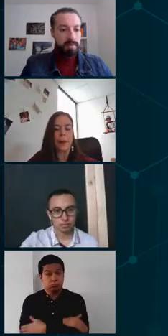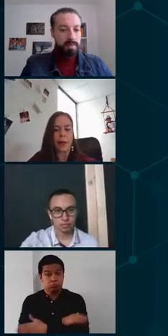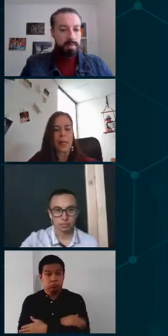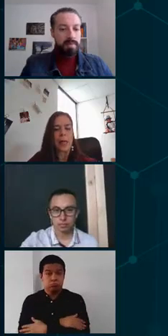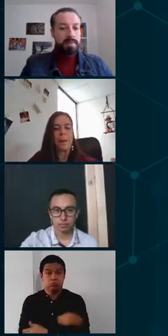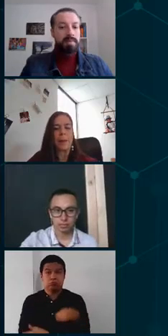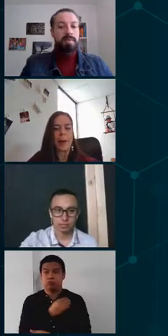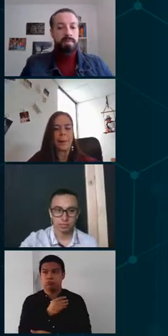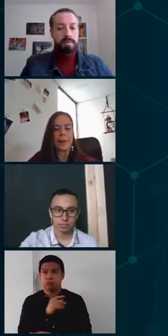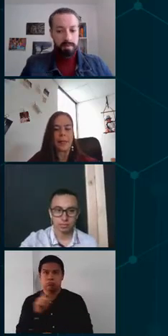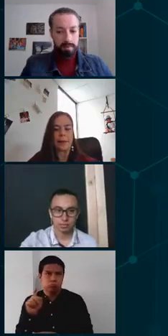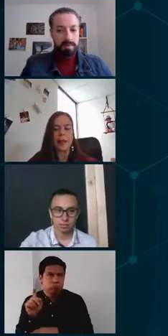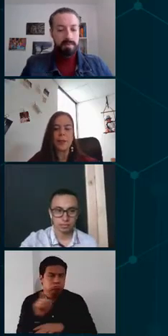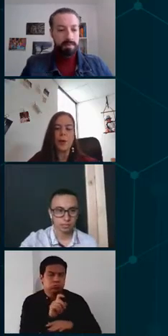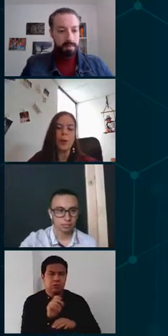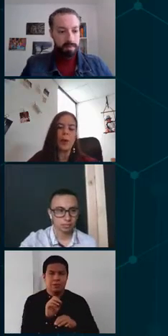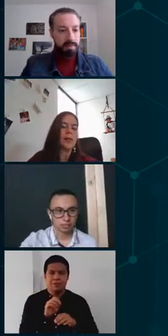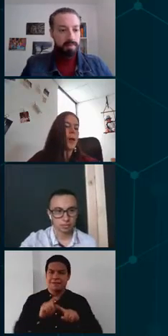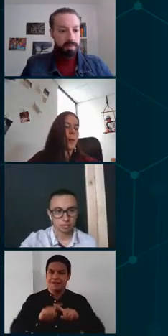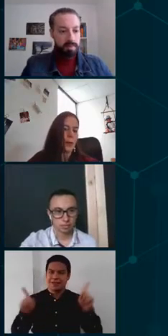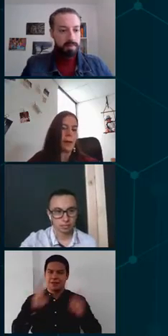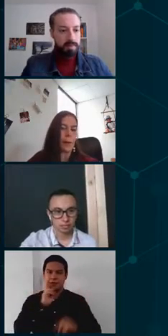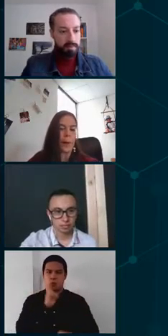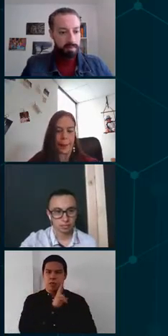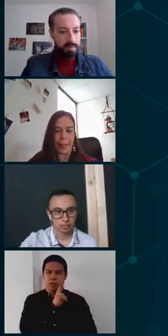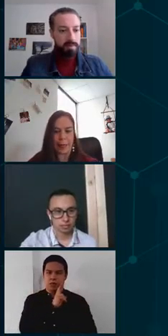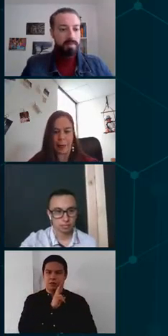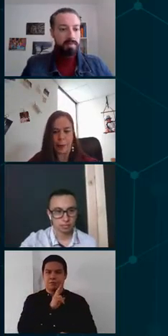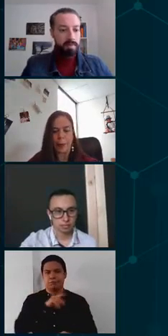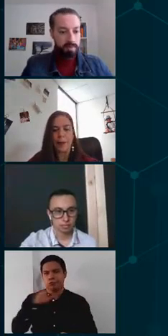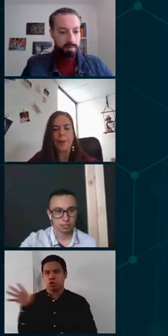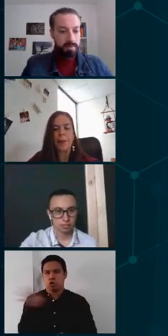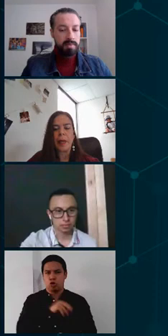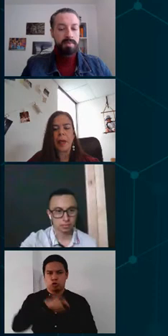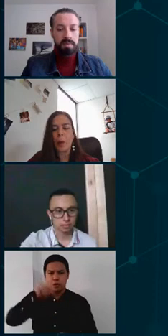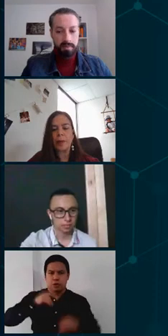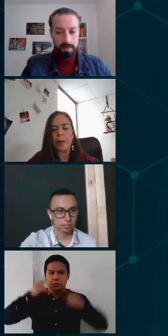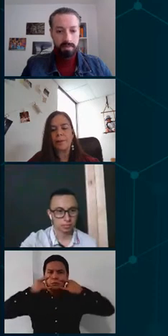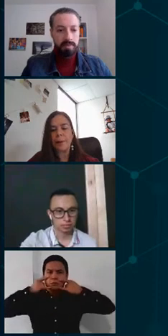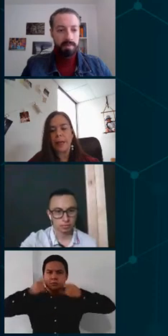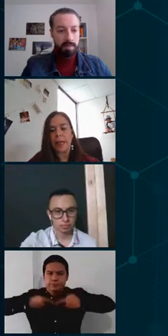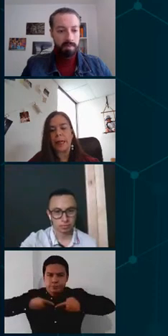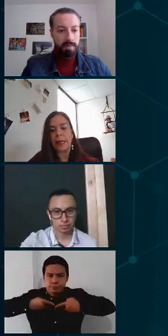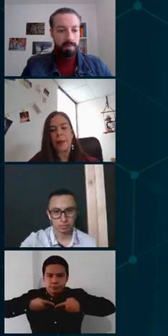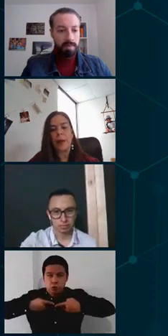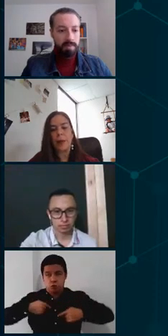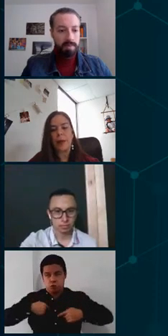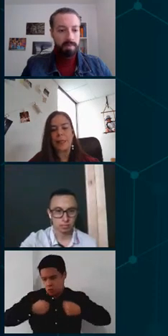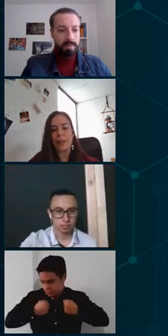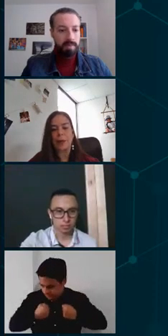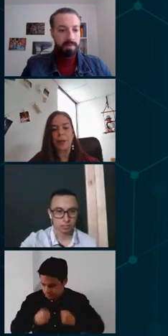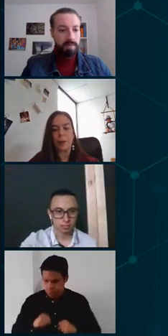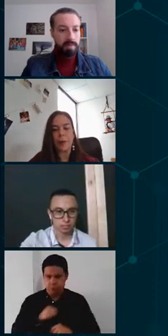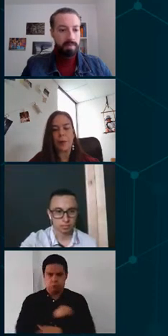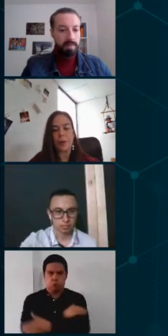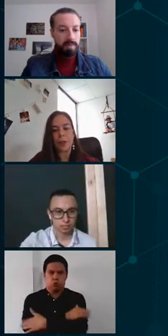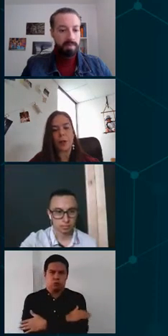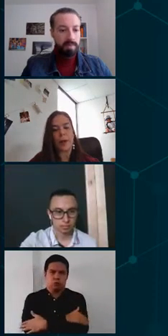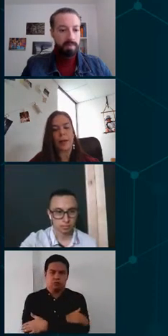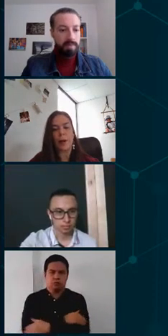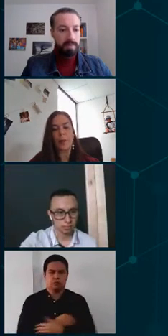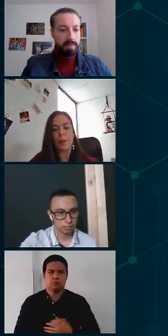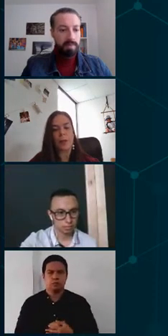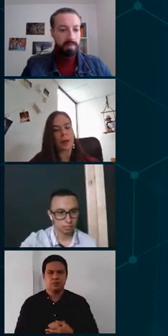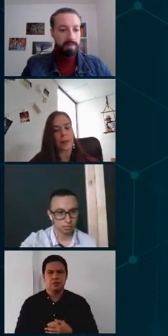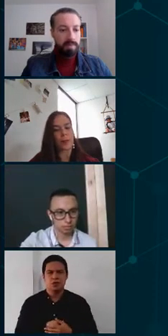el tapabocas, pero a pesar de eso, uno hace lo posible por aplicarlo. En cuanto a la familia, creo que no es tanto temor,